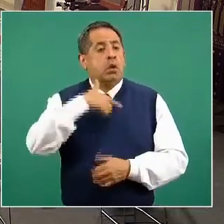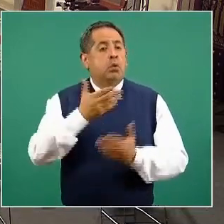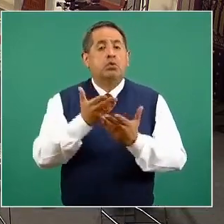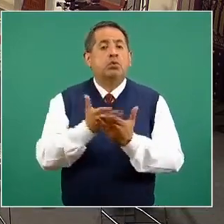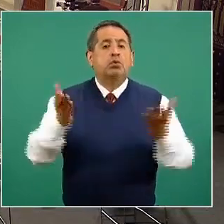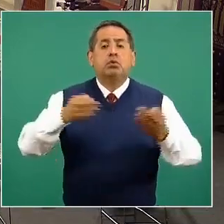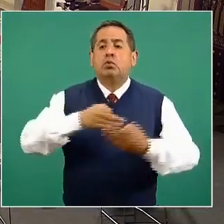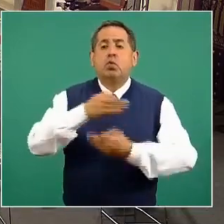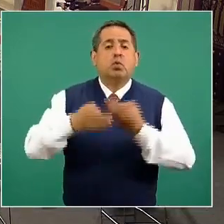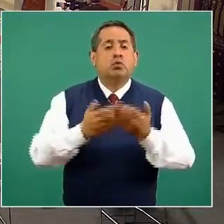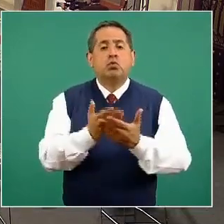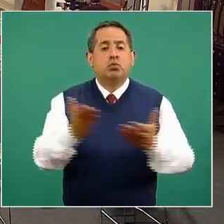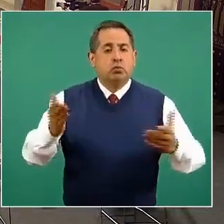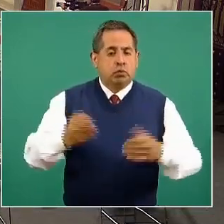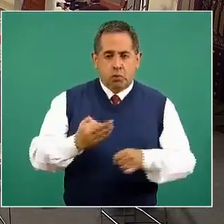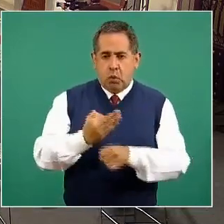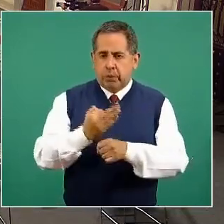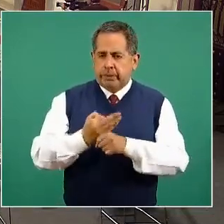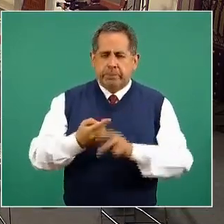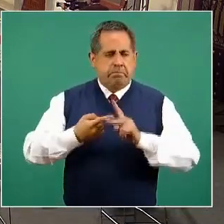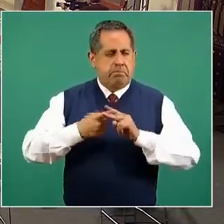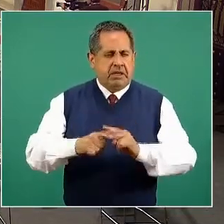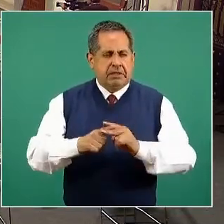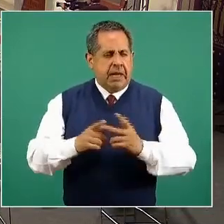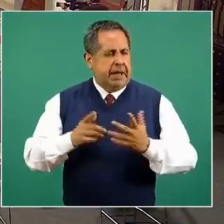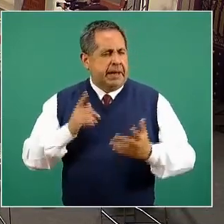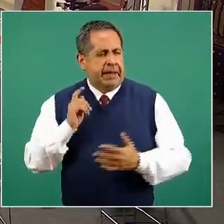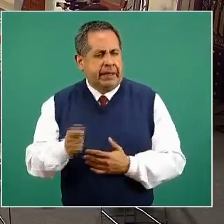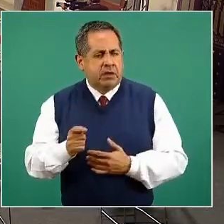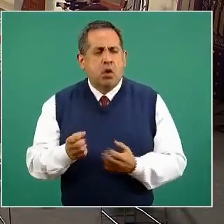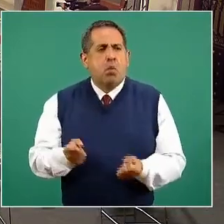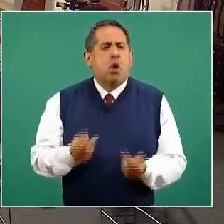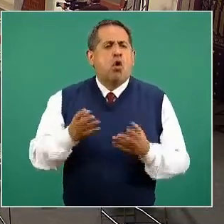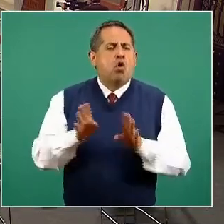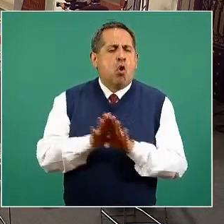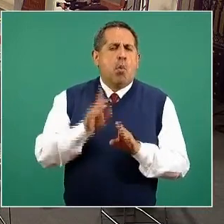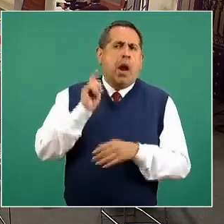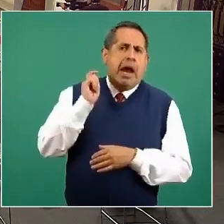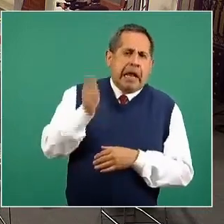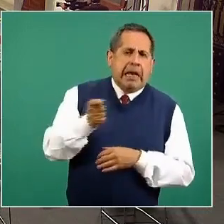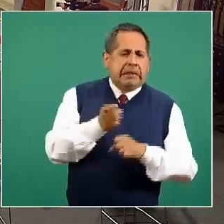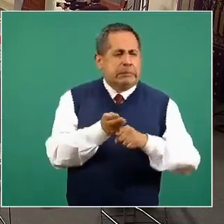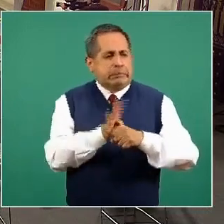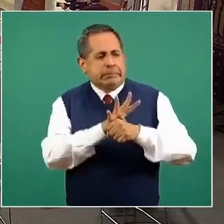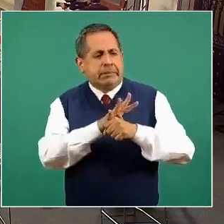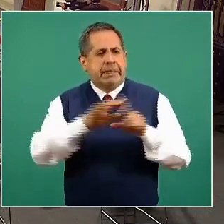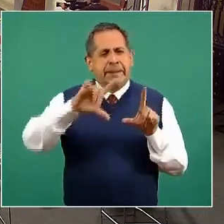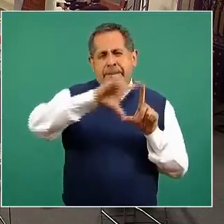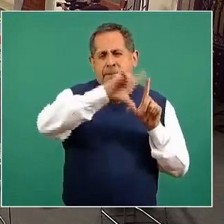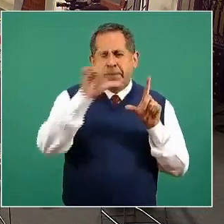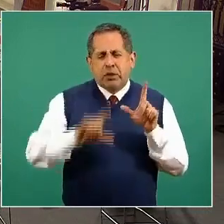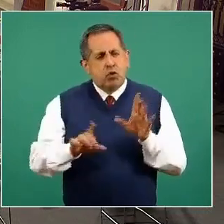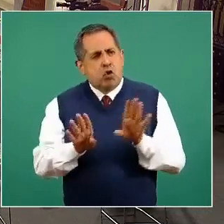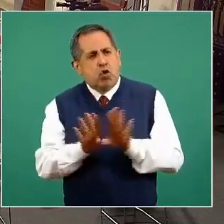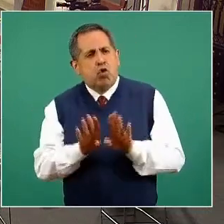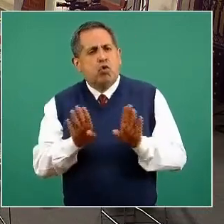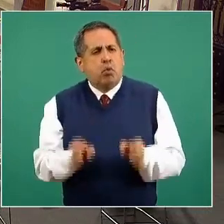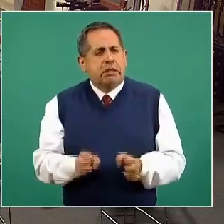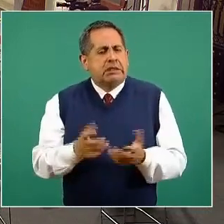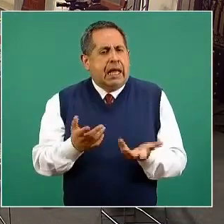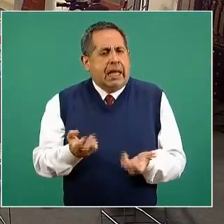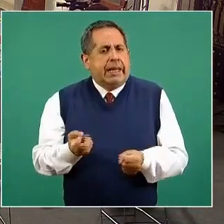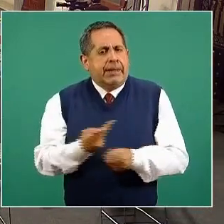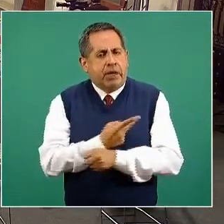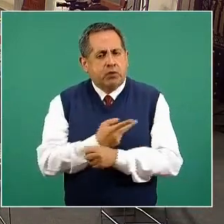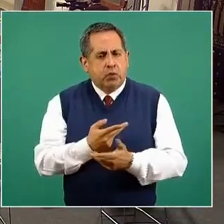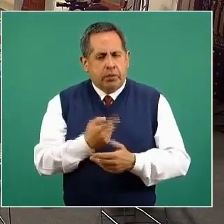y con todos. Vamos a iniciar actualizando el panorama epidémico en el país en relación al comportamiento de la